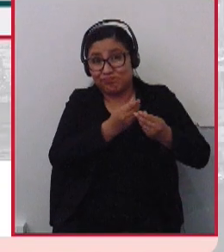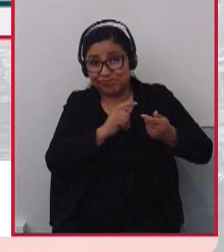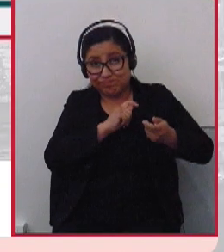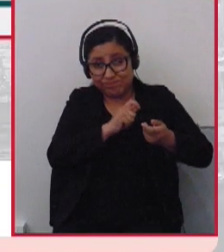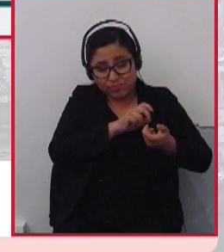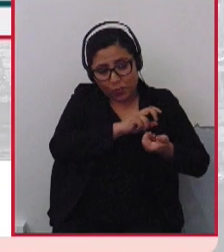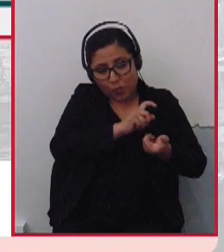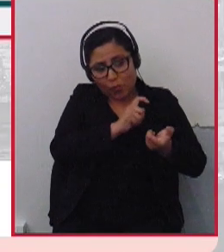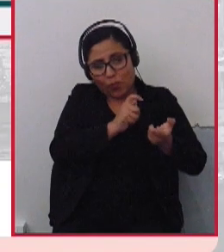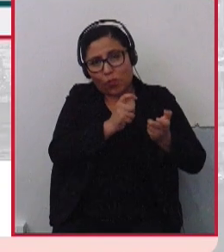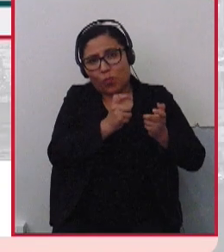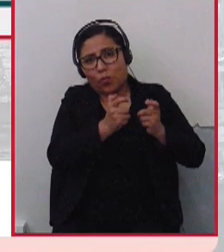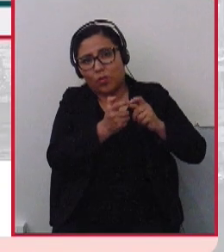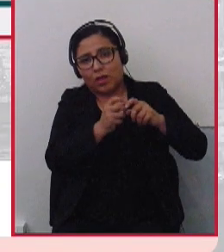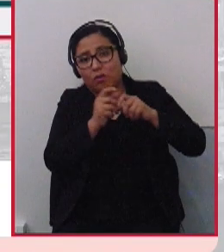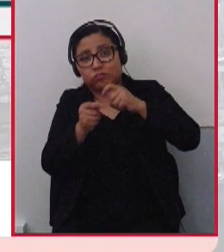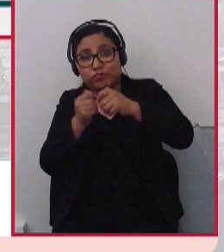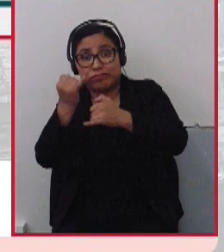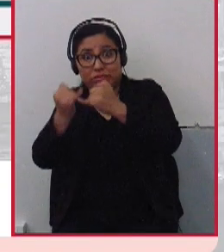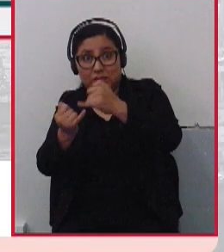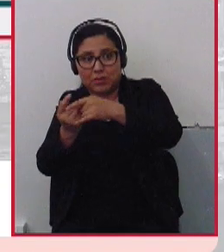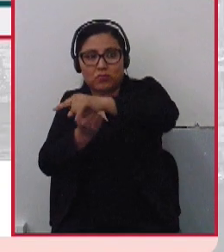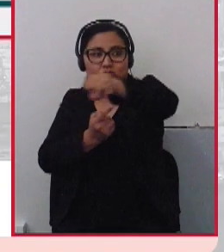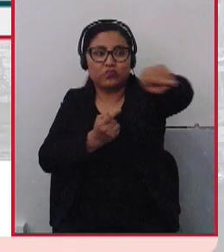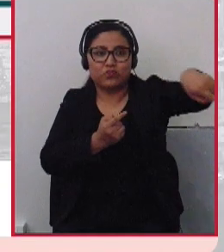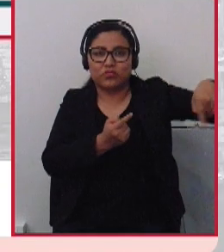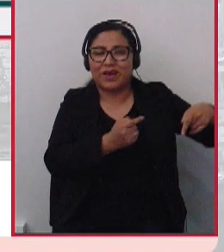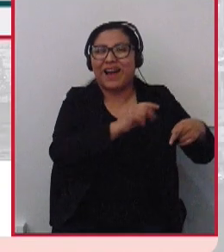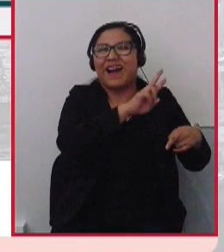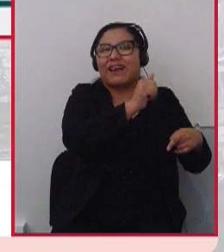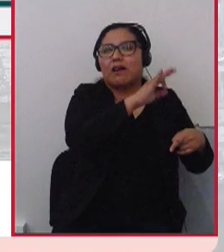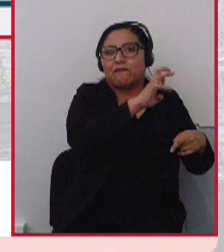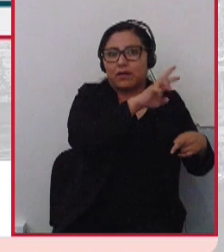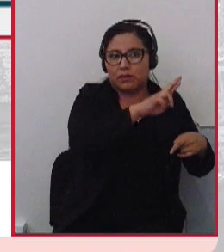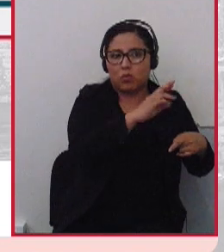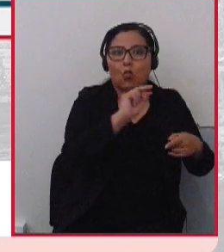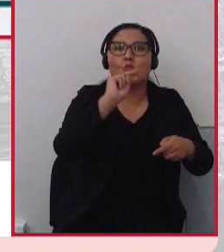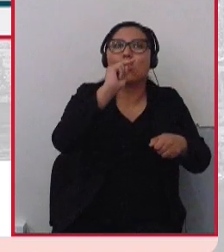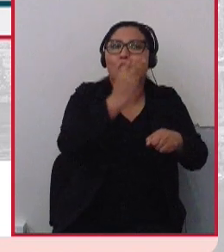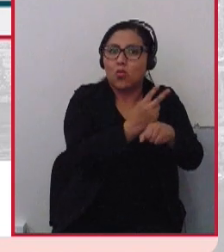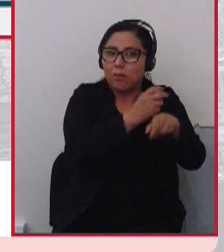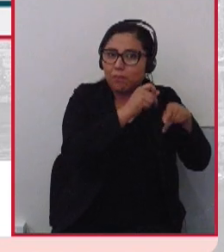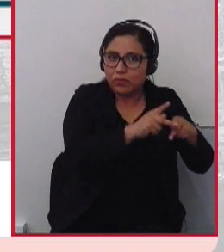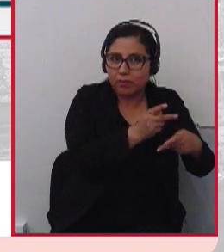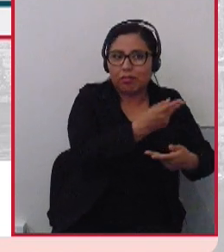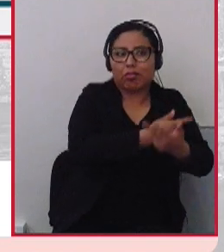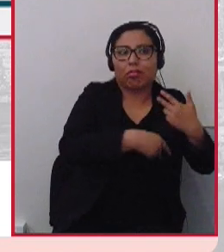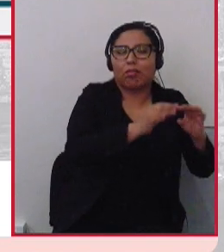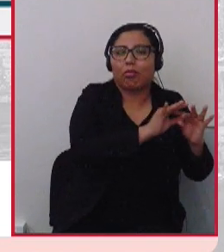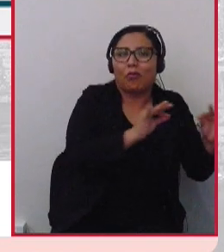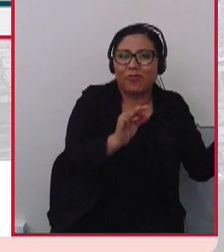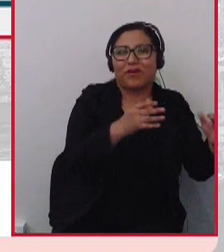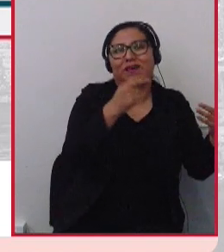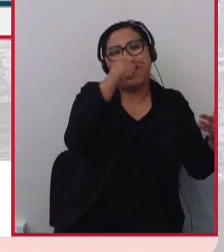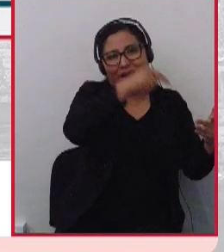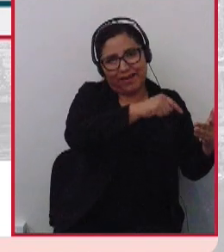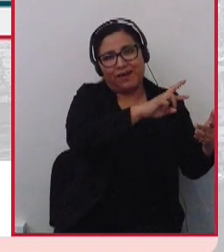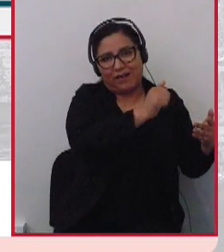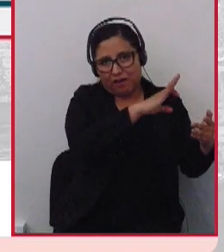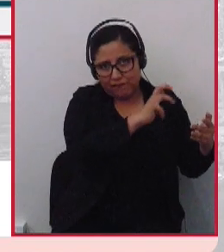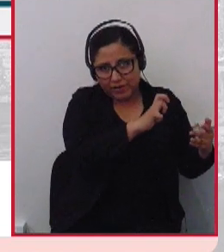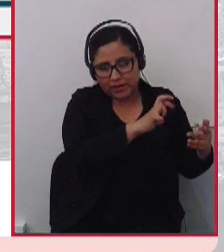volver al circuito de flotación Raffer y tienes que darle la segunda oportunidad de poderlo recuperar en la Raffer.